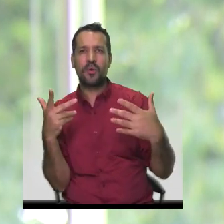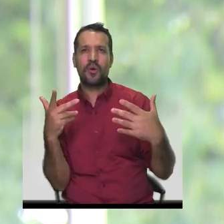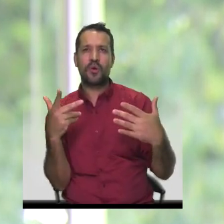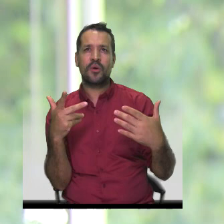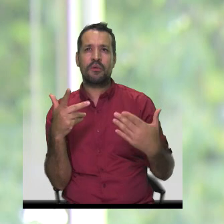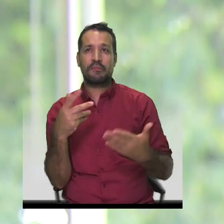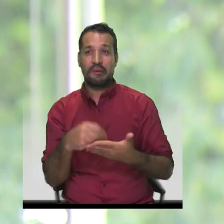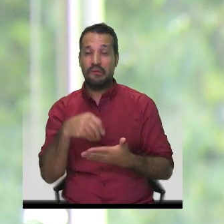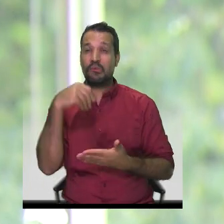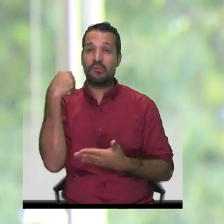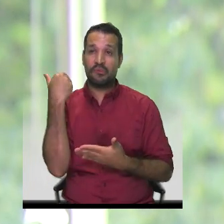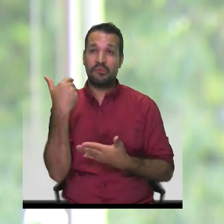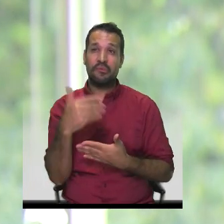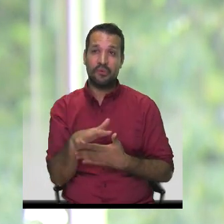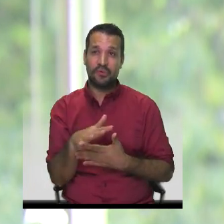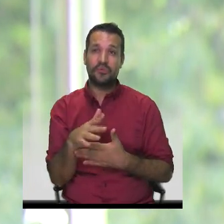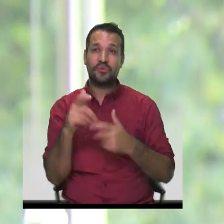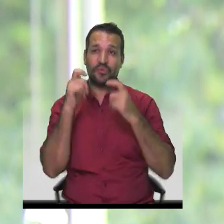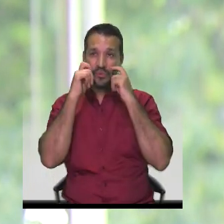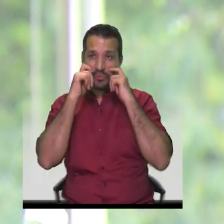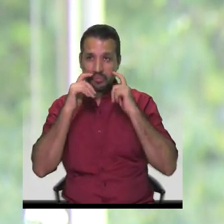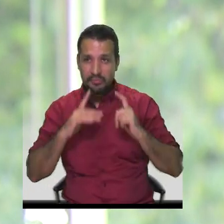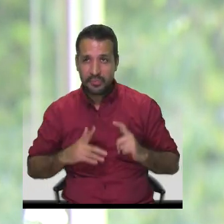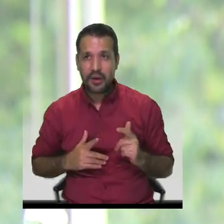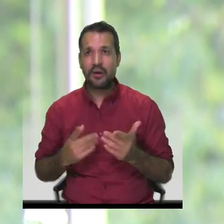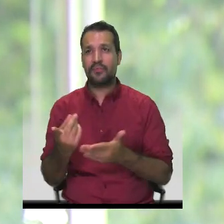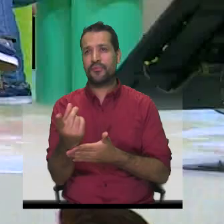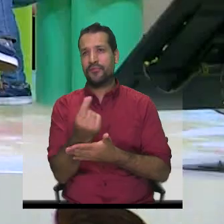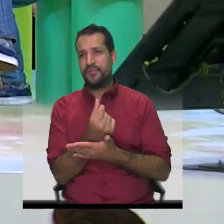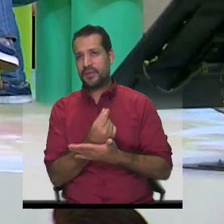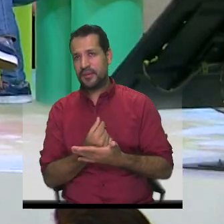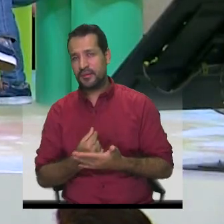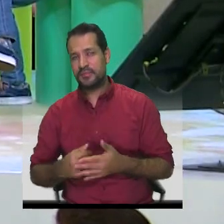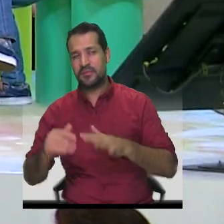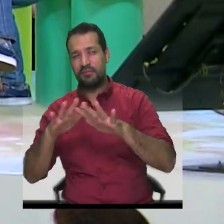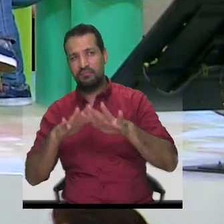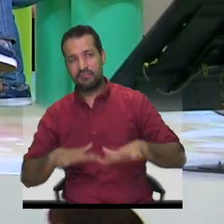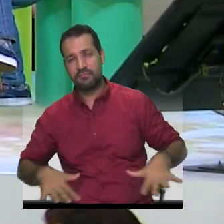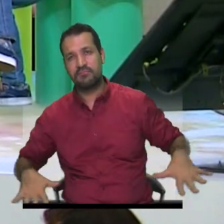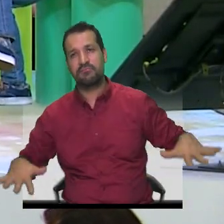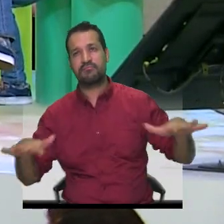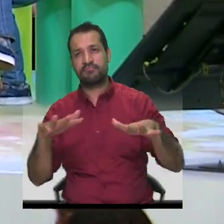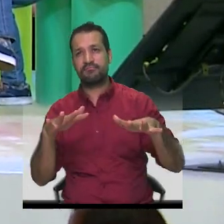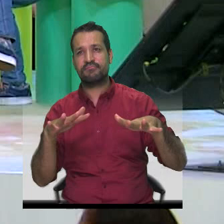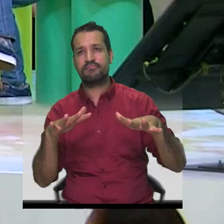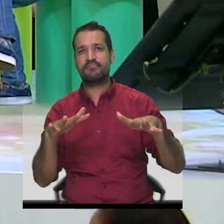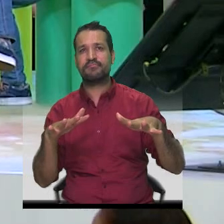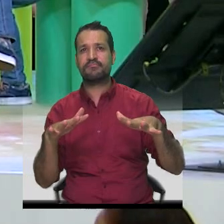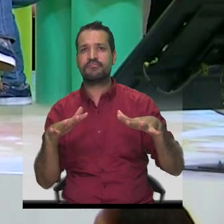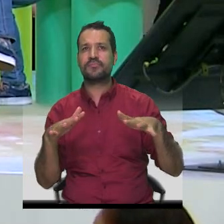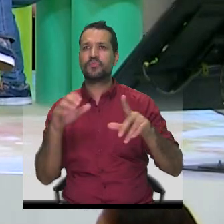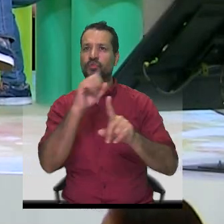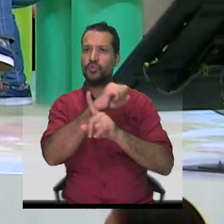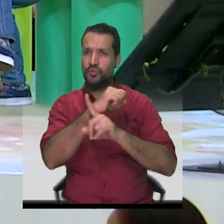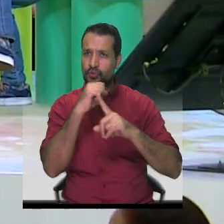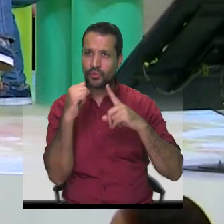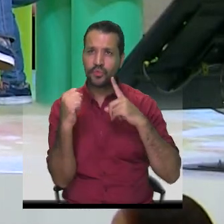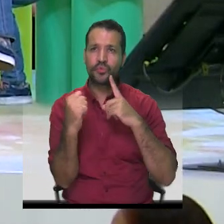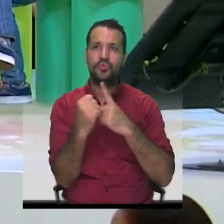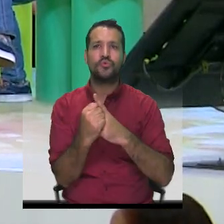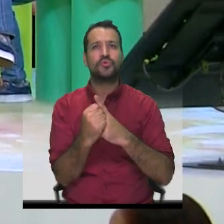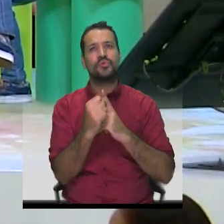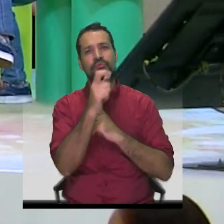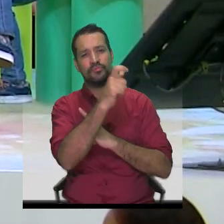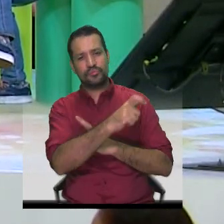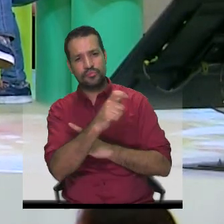que eso implica. Y es una, pues, es decir, si hay una estabilidad social, si hay una propiedad estable de la